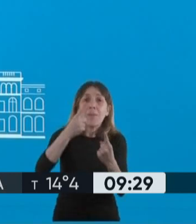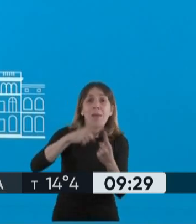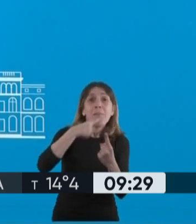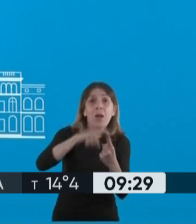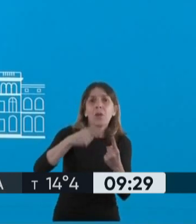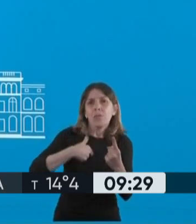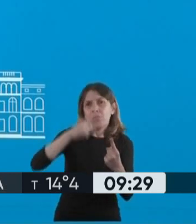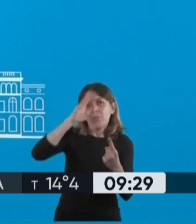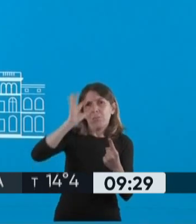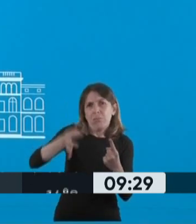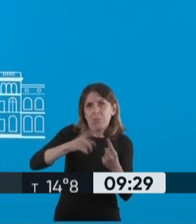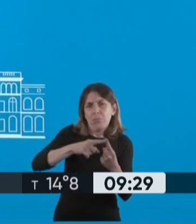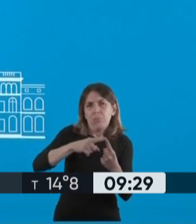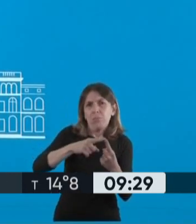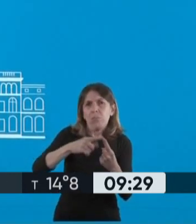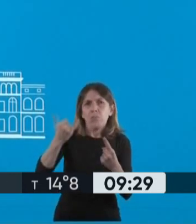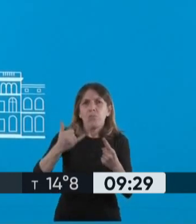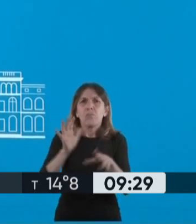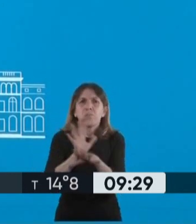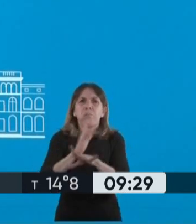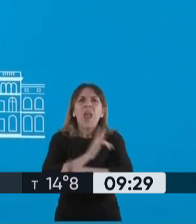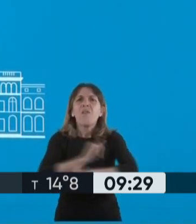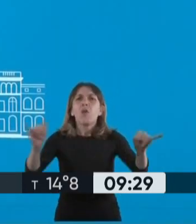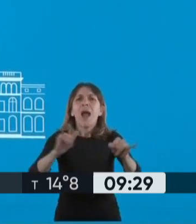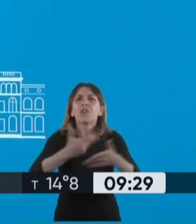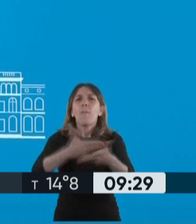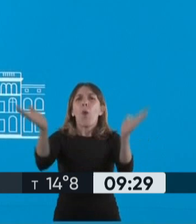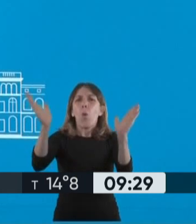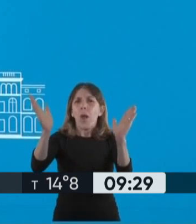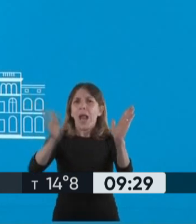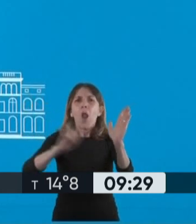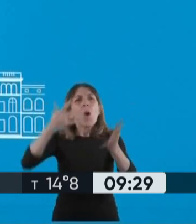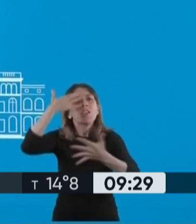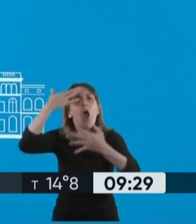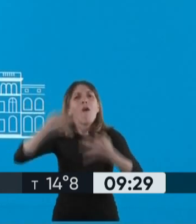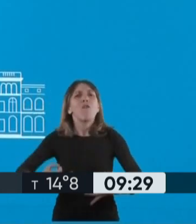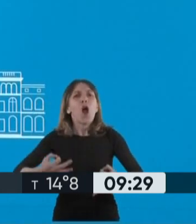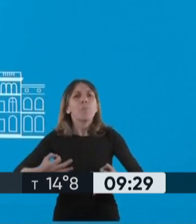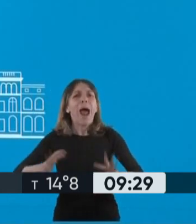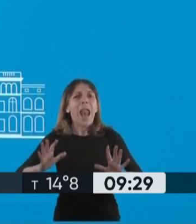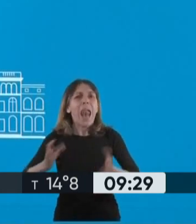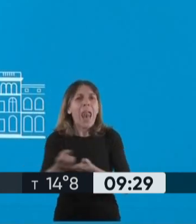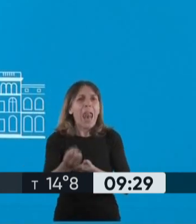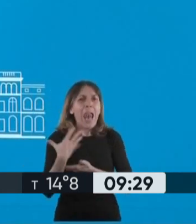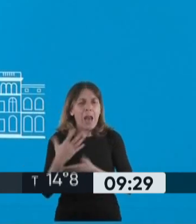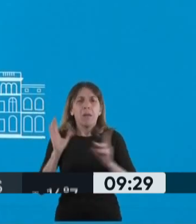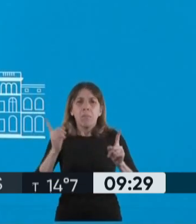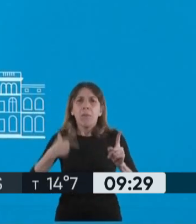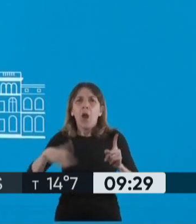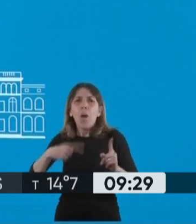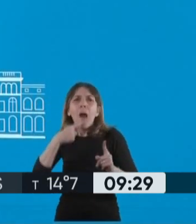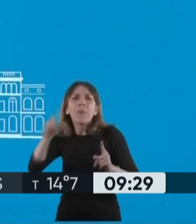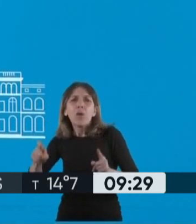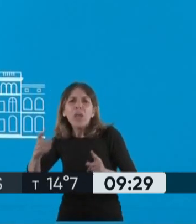entiendo que fueron comunicaciones públicas, digamos, no que fueron comunicaciones formales, pero de todas maneras voy a preguntar a ver si hay